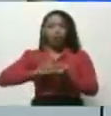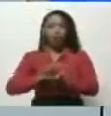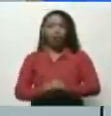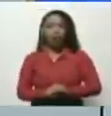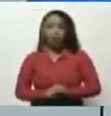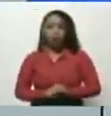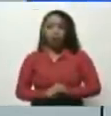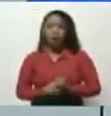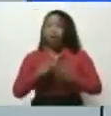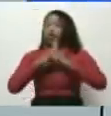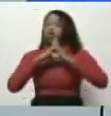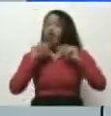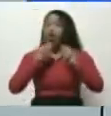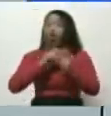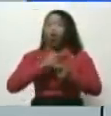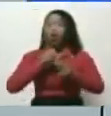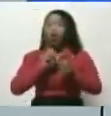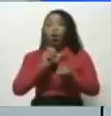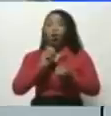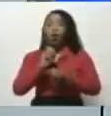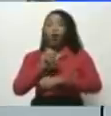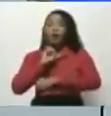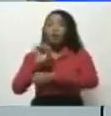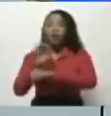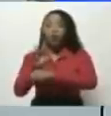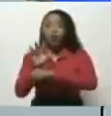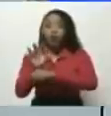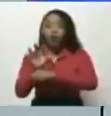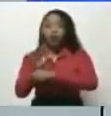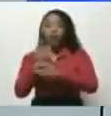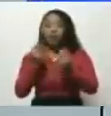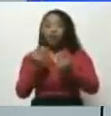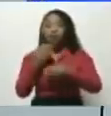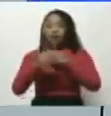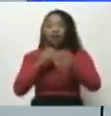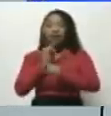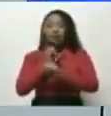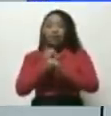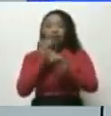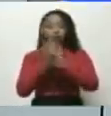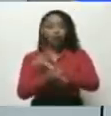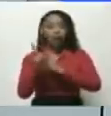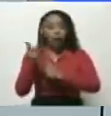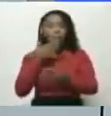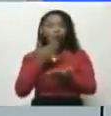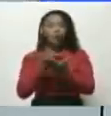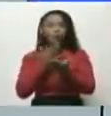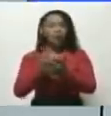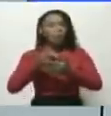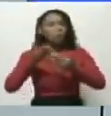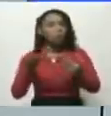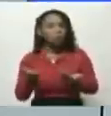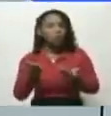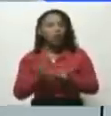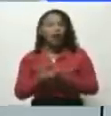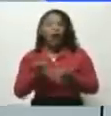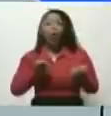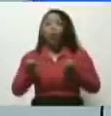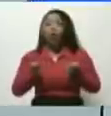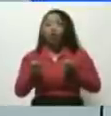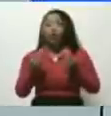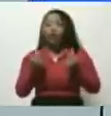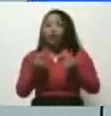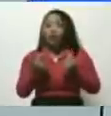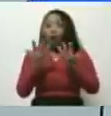¿Sí? Todas las transacciones del dinero se hacen informáticamente. Lo que él propone es que el manejo del dinero